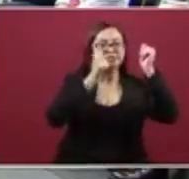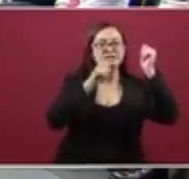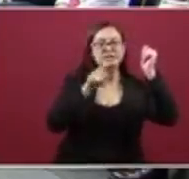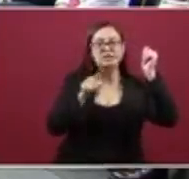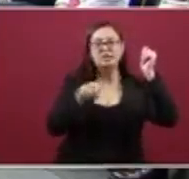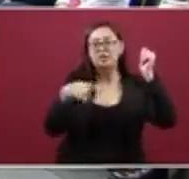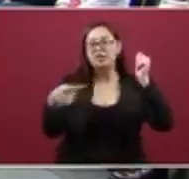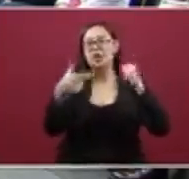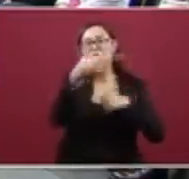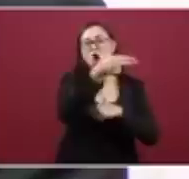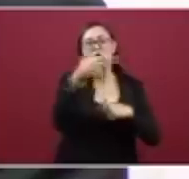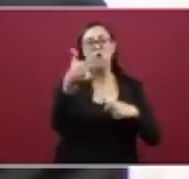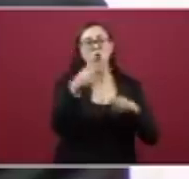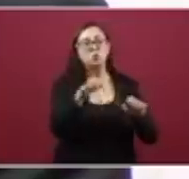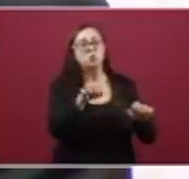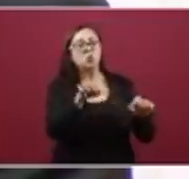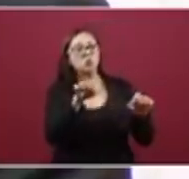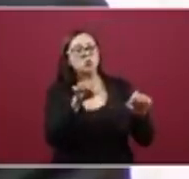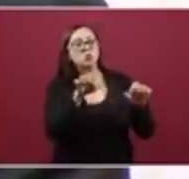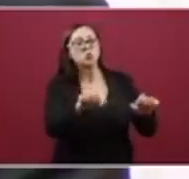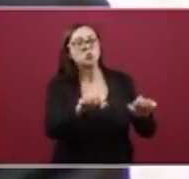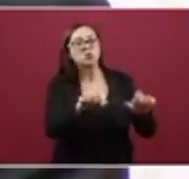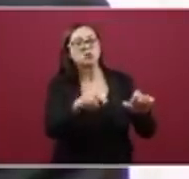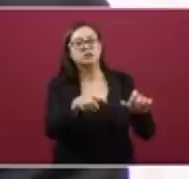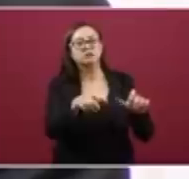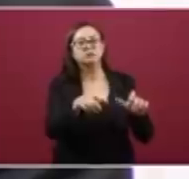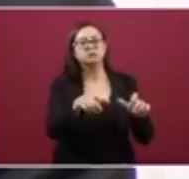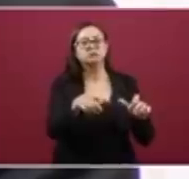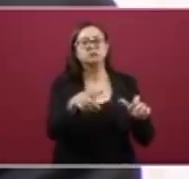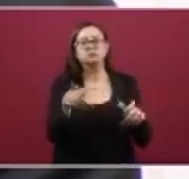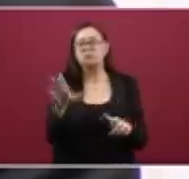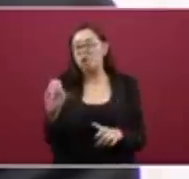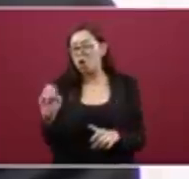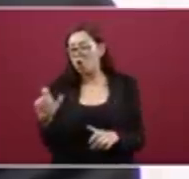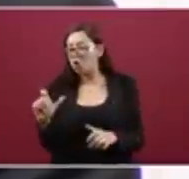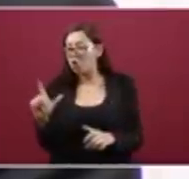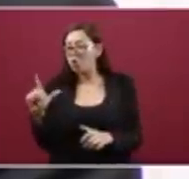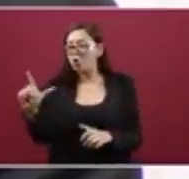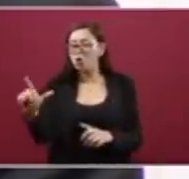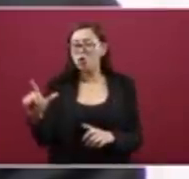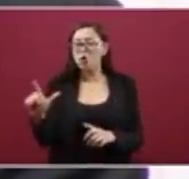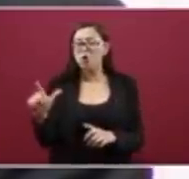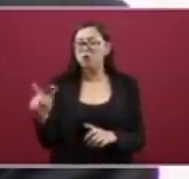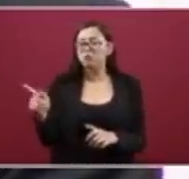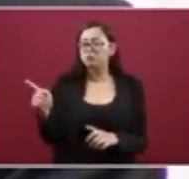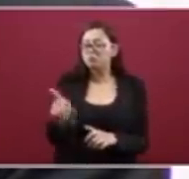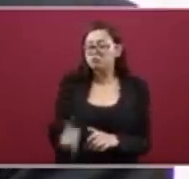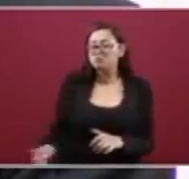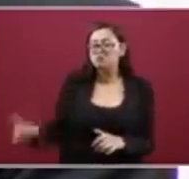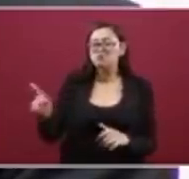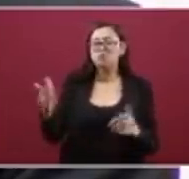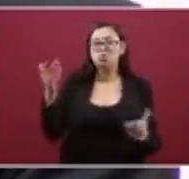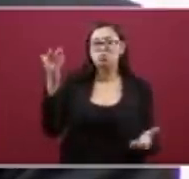hoteles de gran lujo y colonias marginados